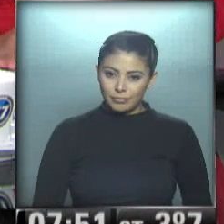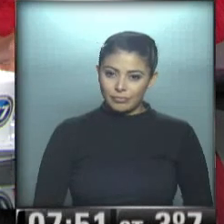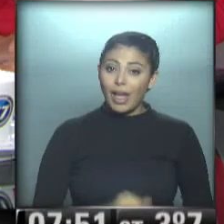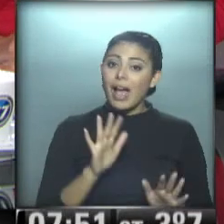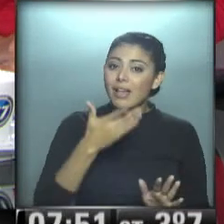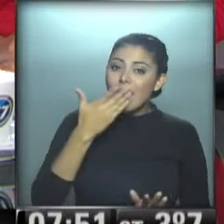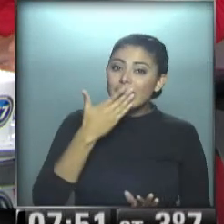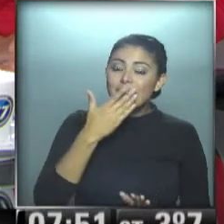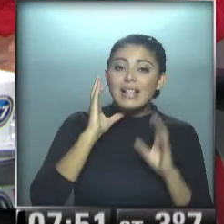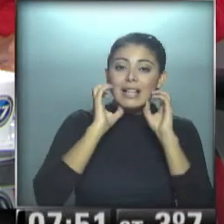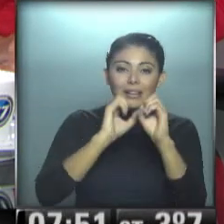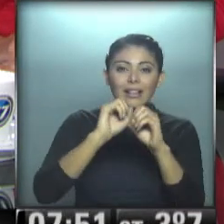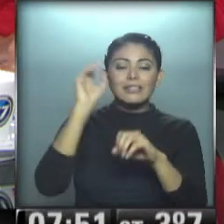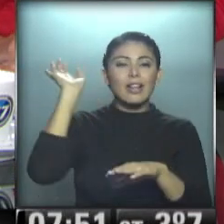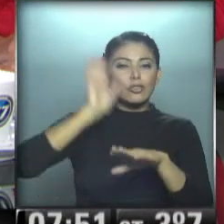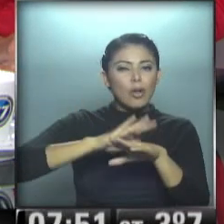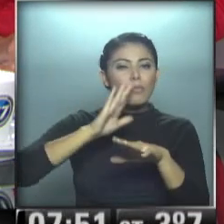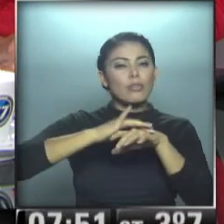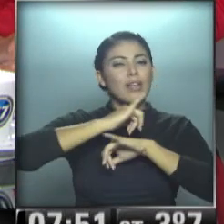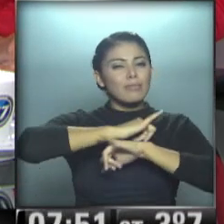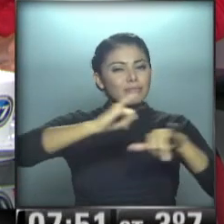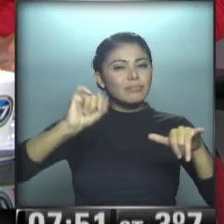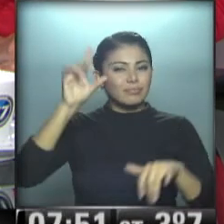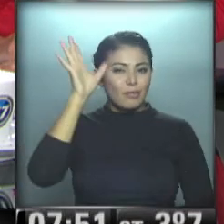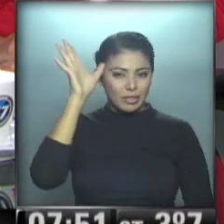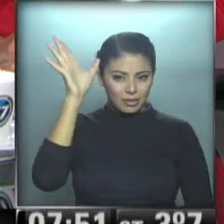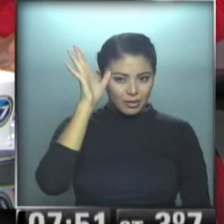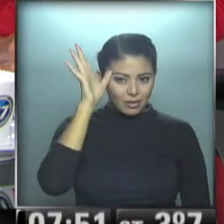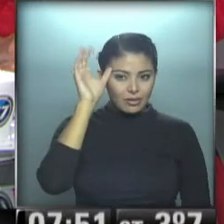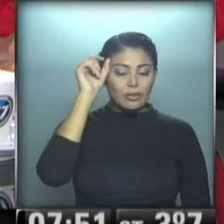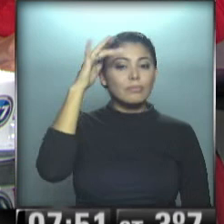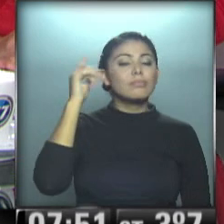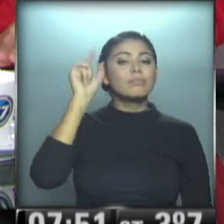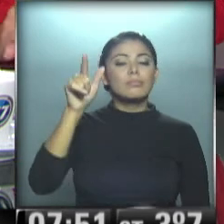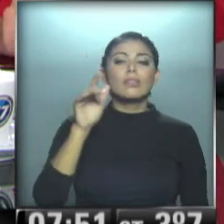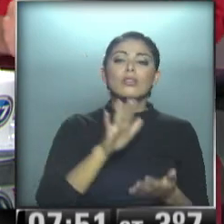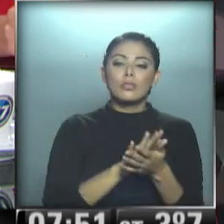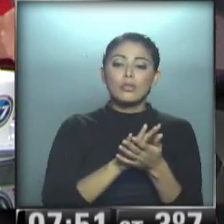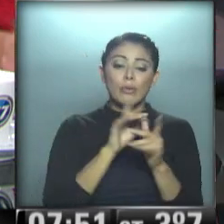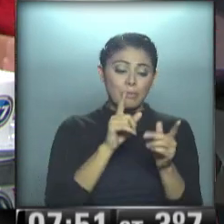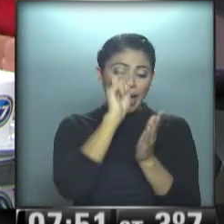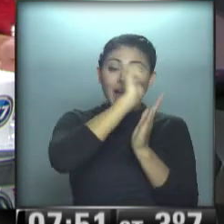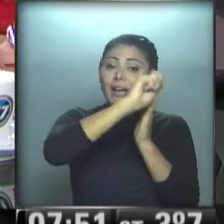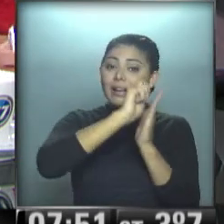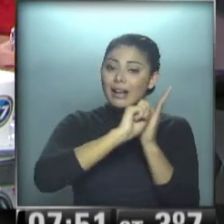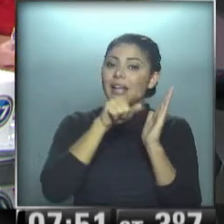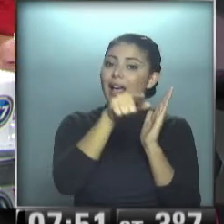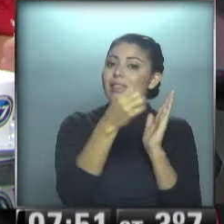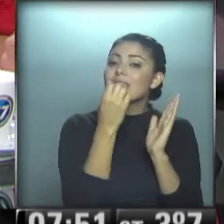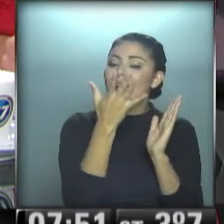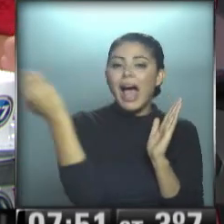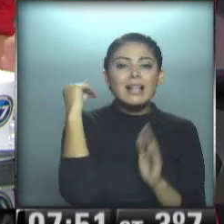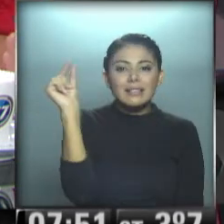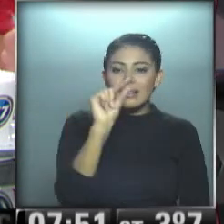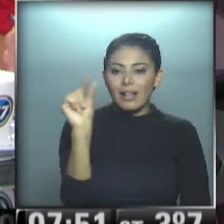La palabra del secretario de Protocolo y Ceremonial del Vaticano, Monseñor Guillermo Karcher, a propósito justamente de esta carta, que tal su declaración de hace